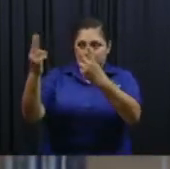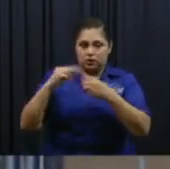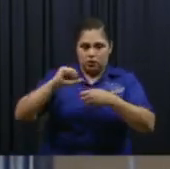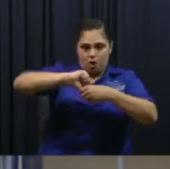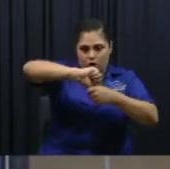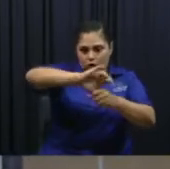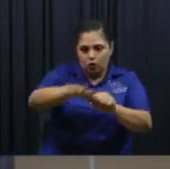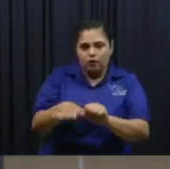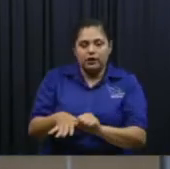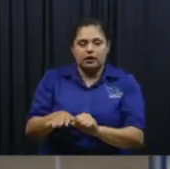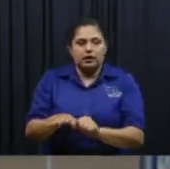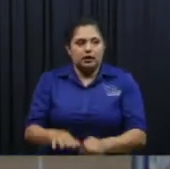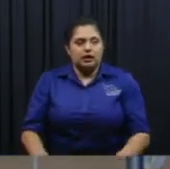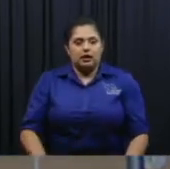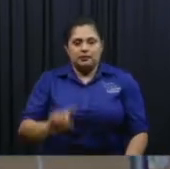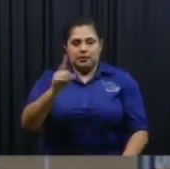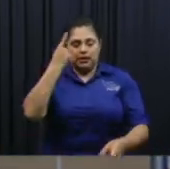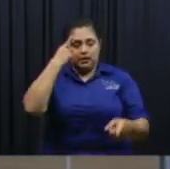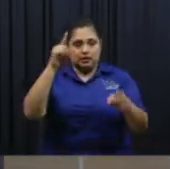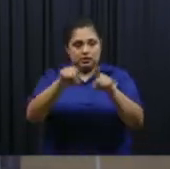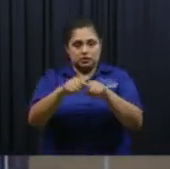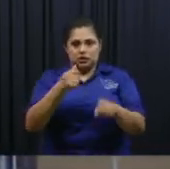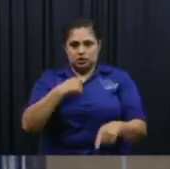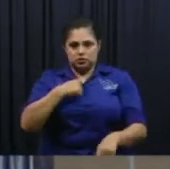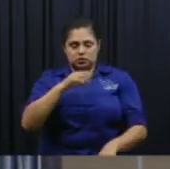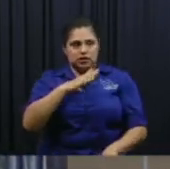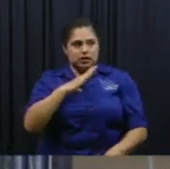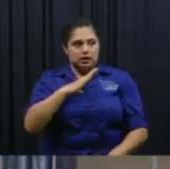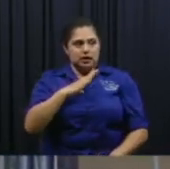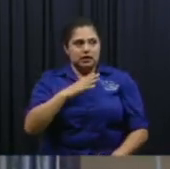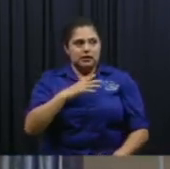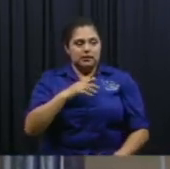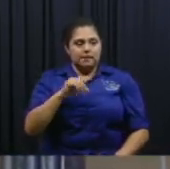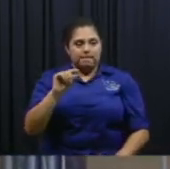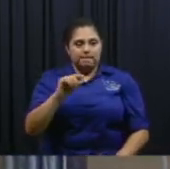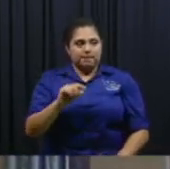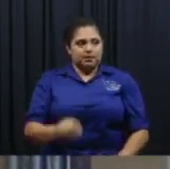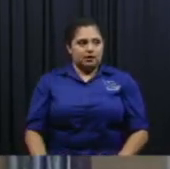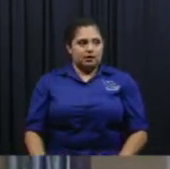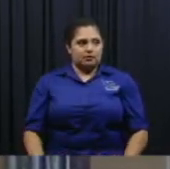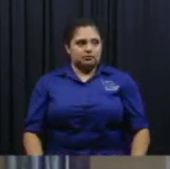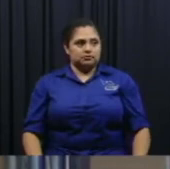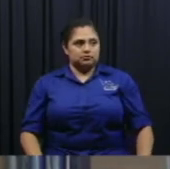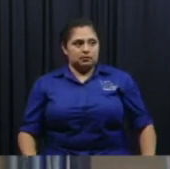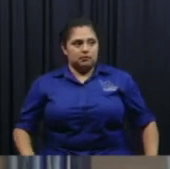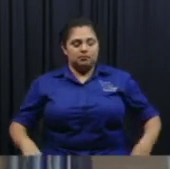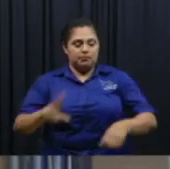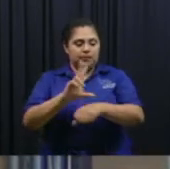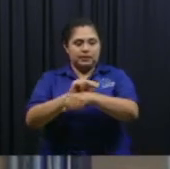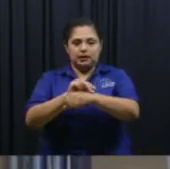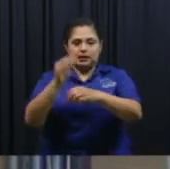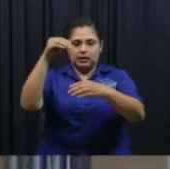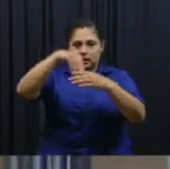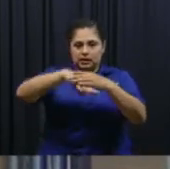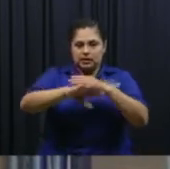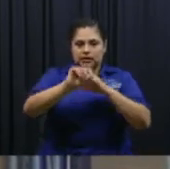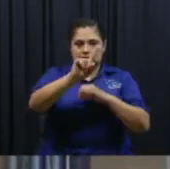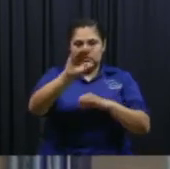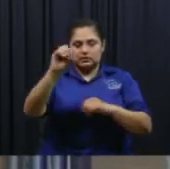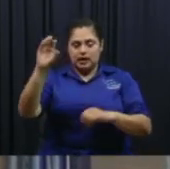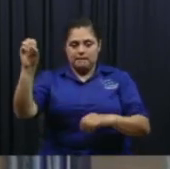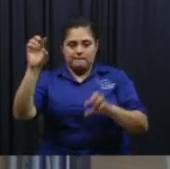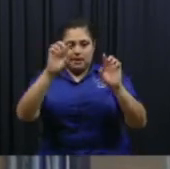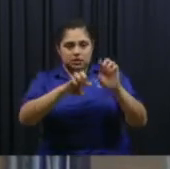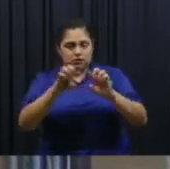la primera decisión que yo tomé fue vamos a dejar que porque nos permitían entrar cien personas el primer día